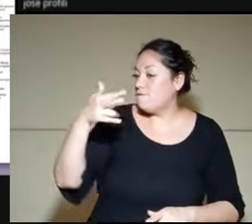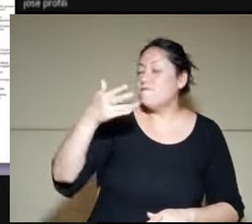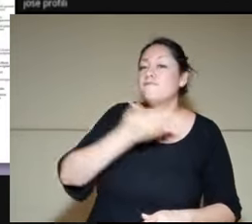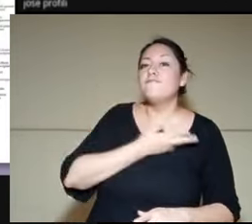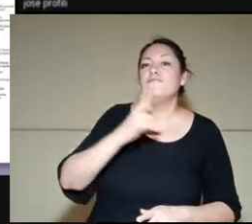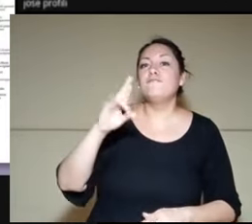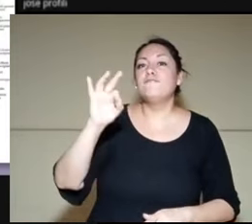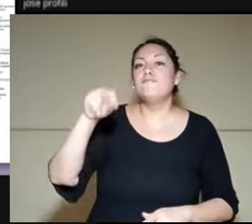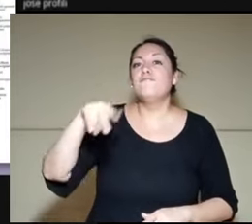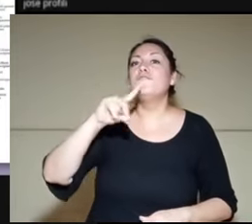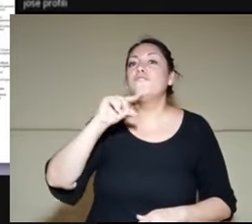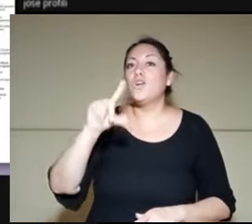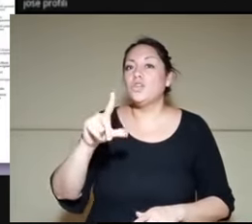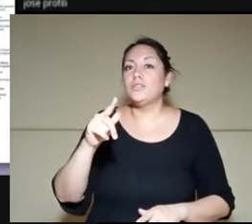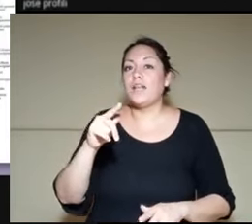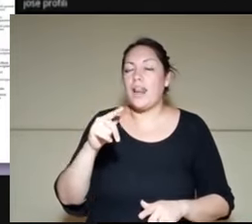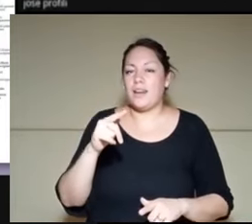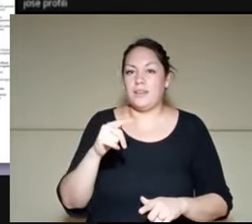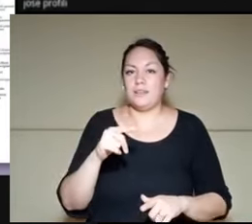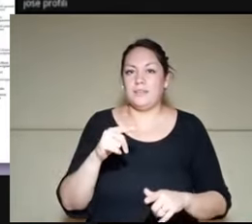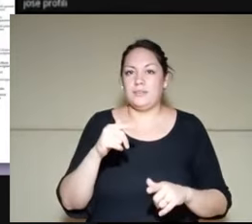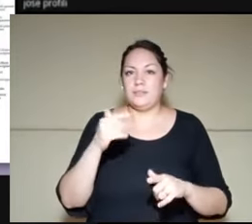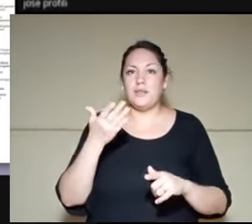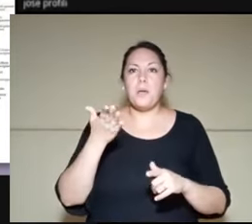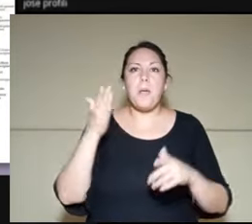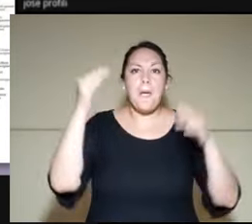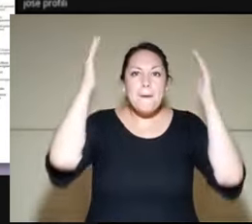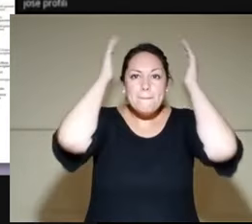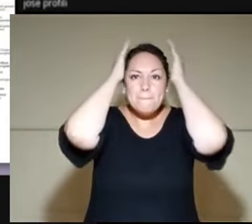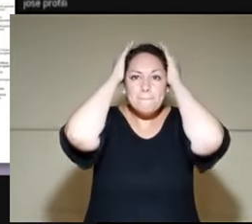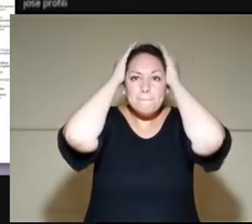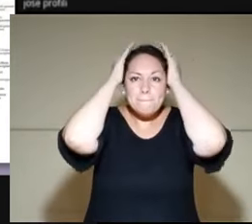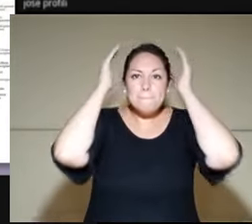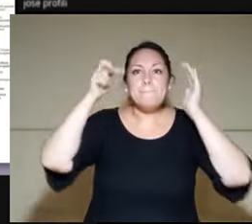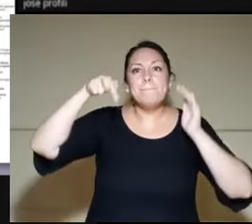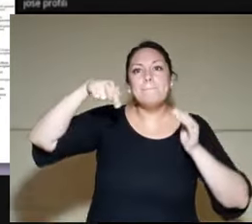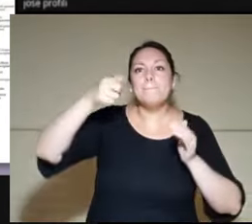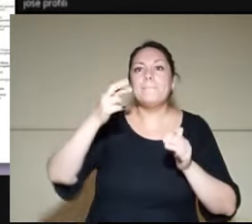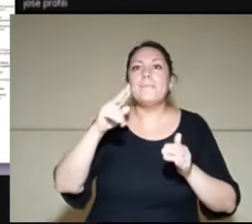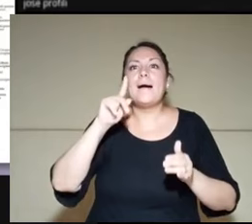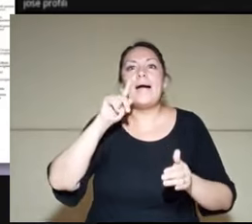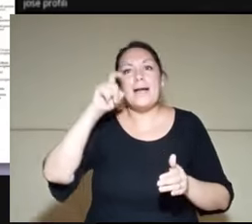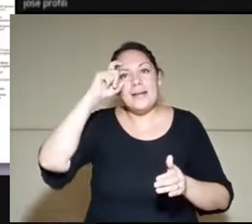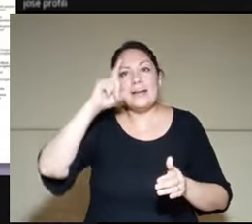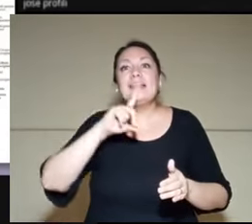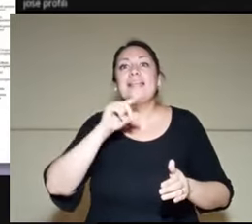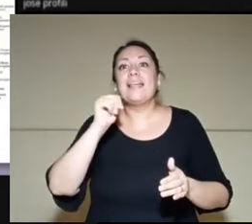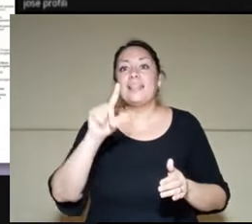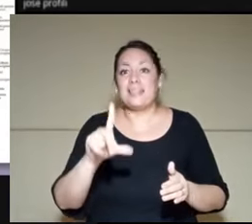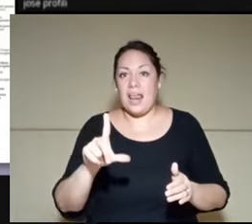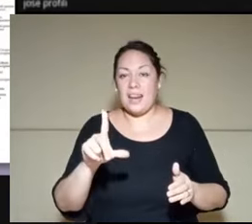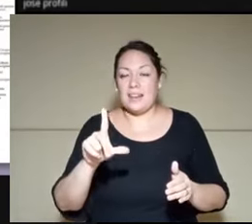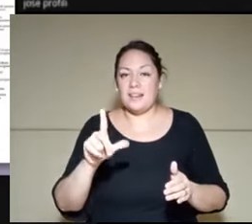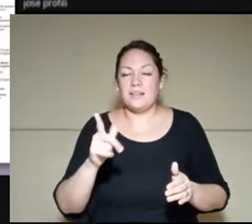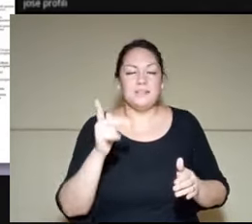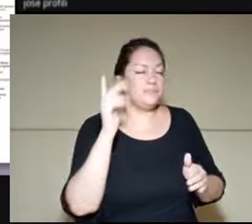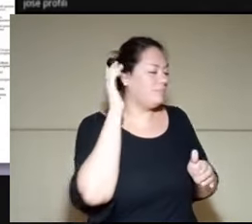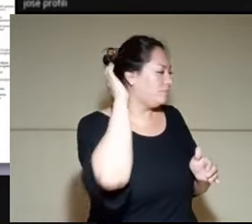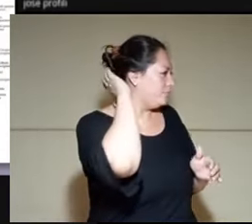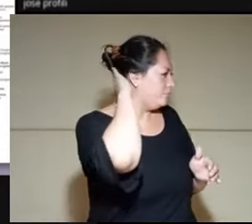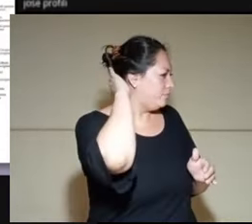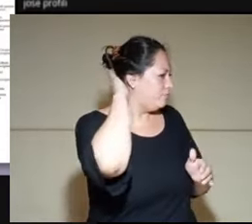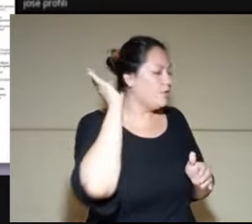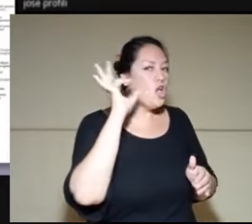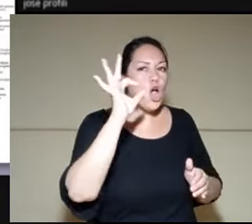que es prerolándico, adelante de la cisura de Rolando. Un lóbulo parietal que es posrolándico, detrás de la cisura de